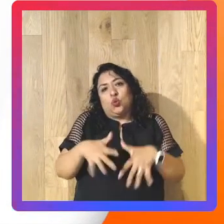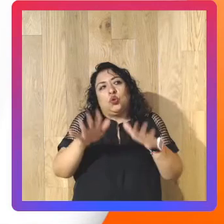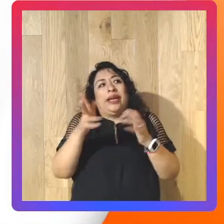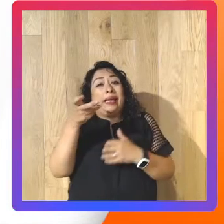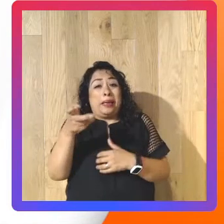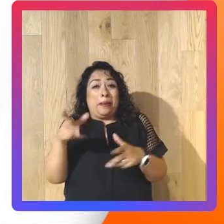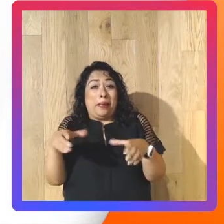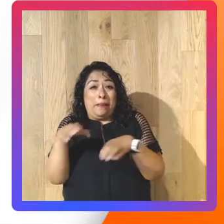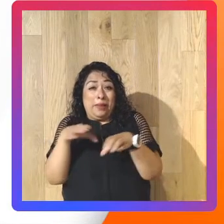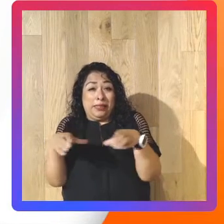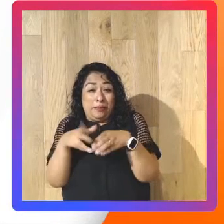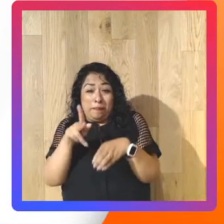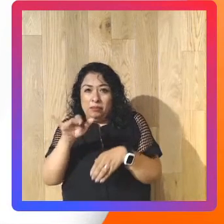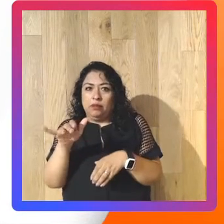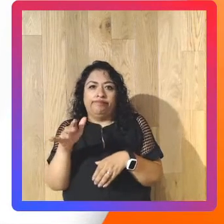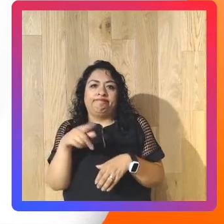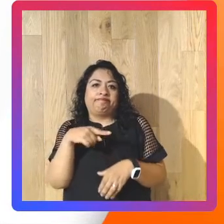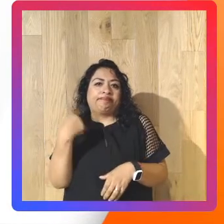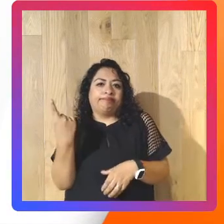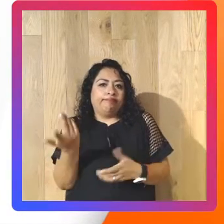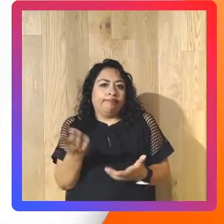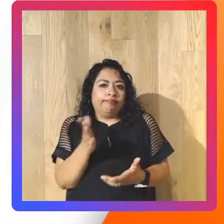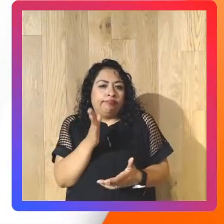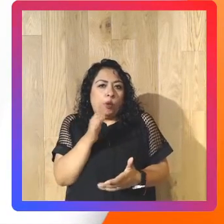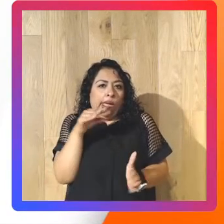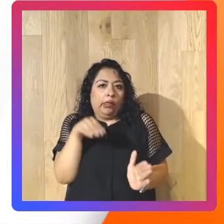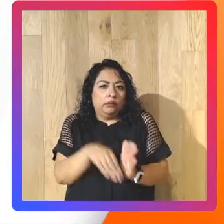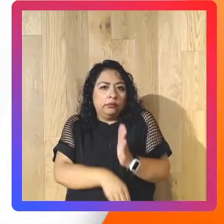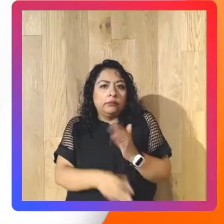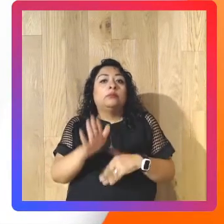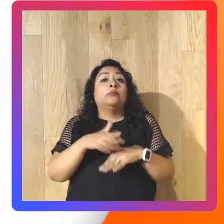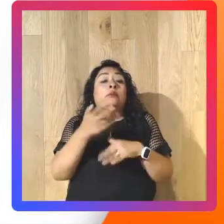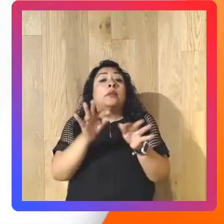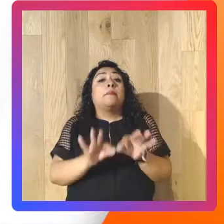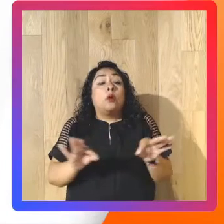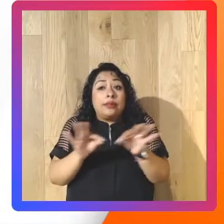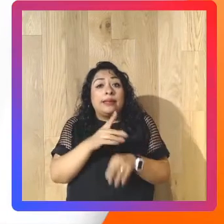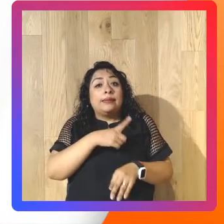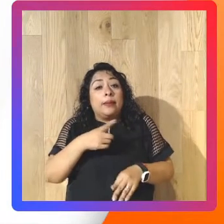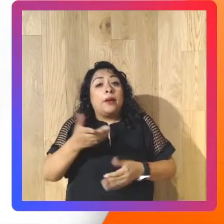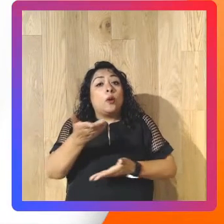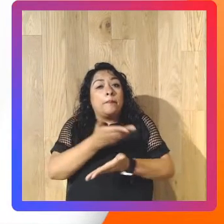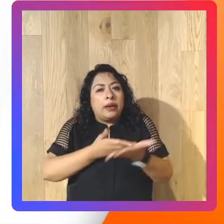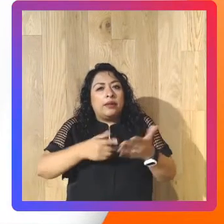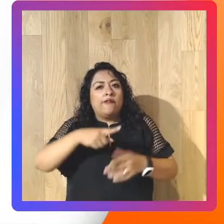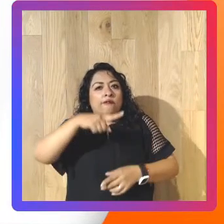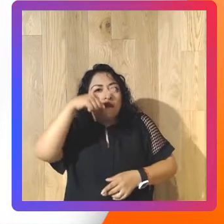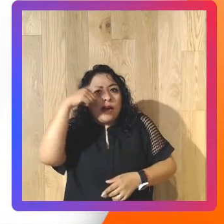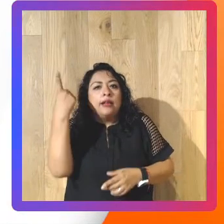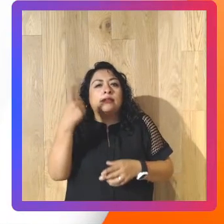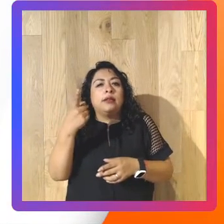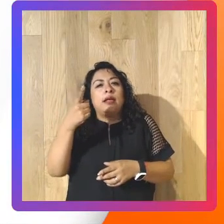que esas pymes no sobrevivan. Por eso la importancia de generar y de compartir herramientas prácticas para